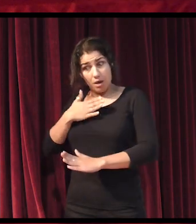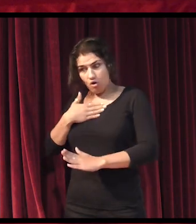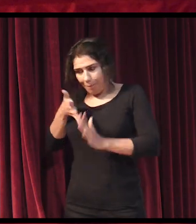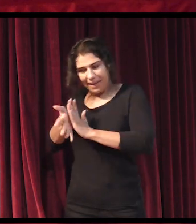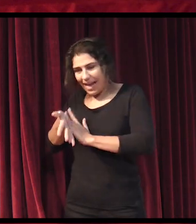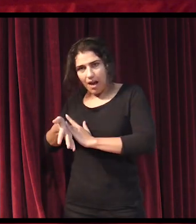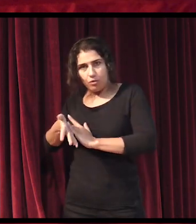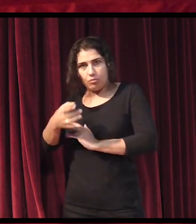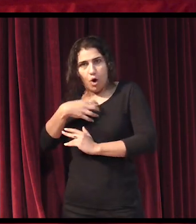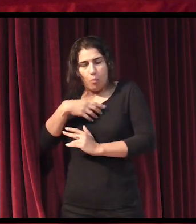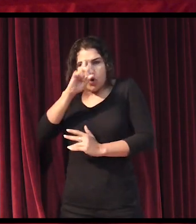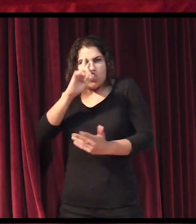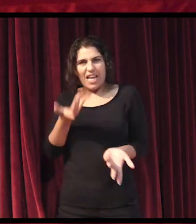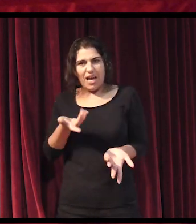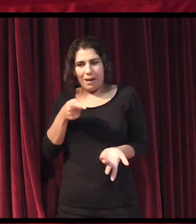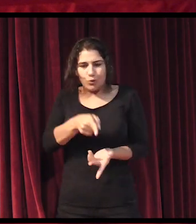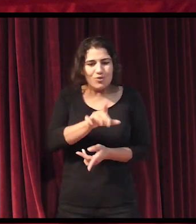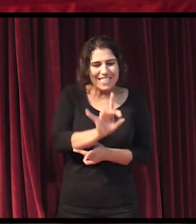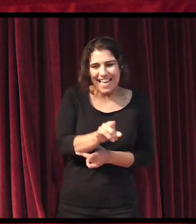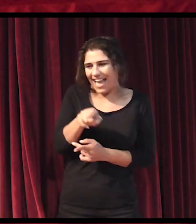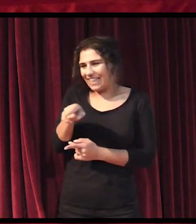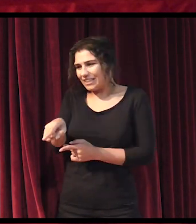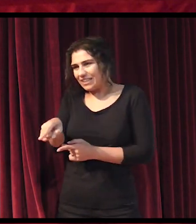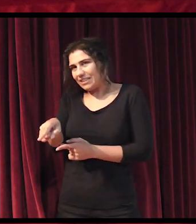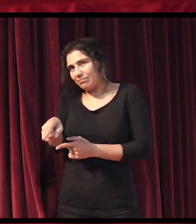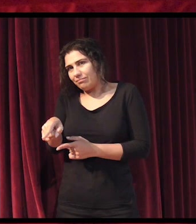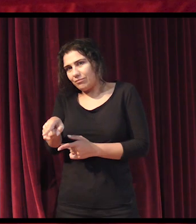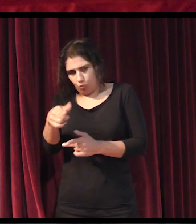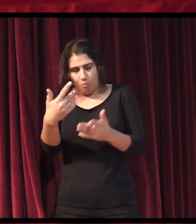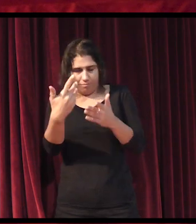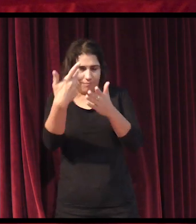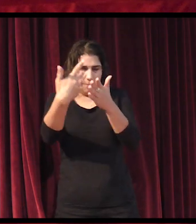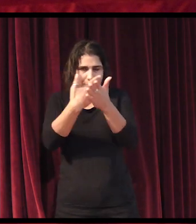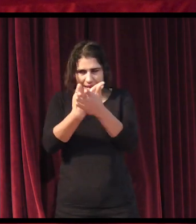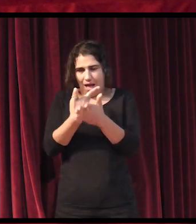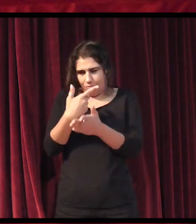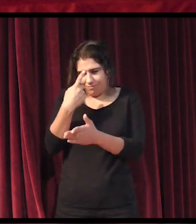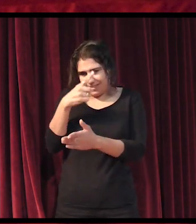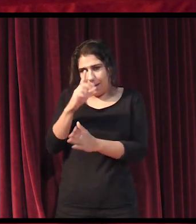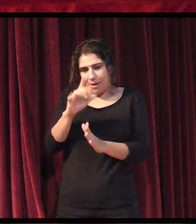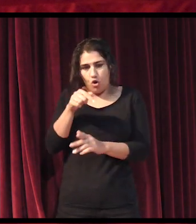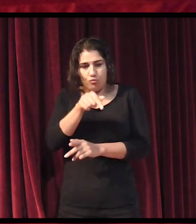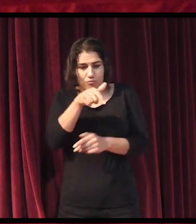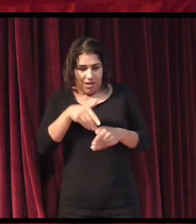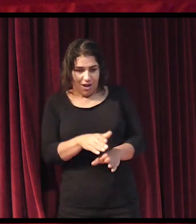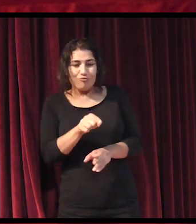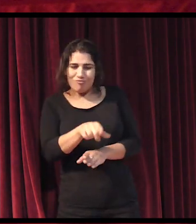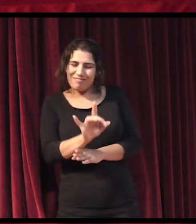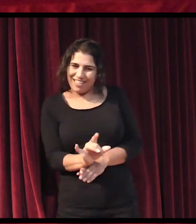decirle por qué él sí puede jugar. Yo sé que me lo has explicado, pero ¿por qué él sí puede